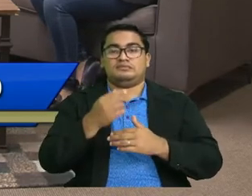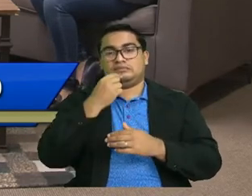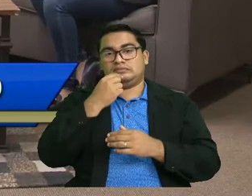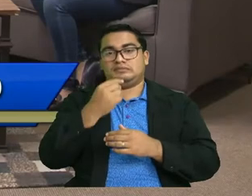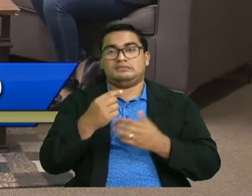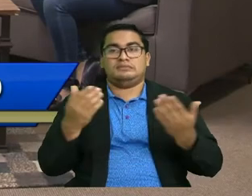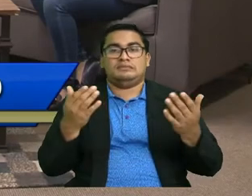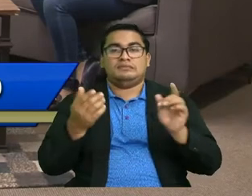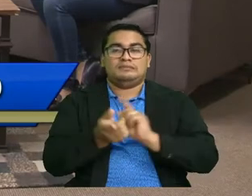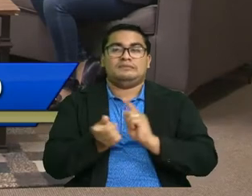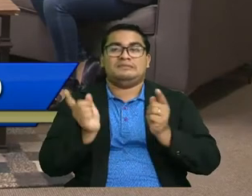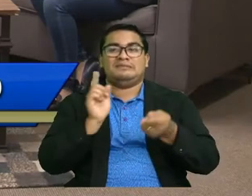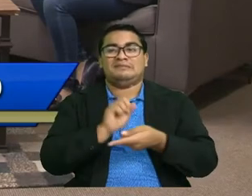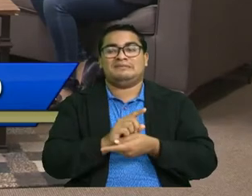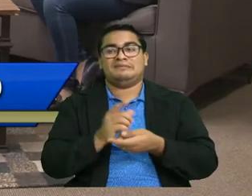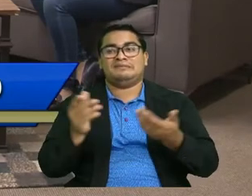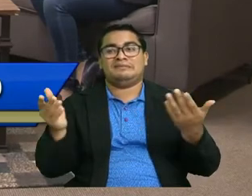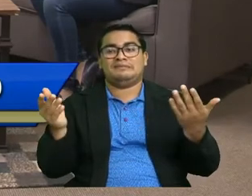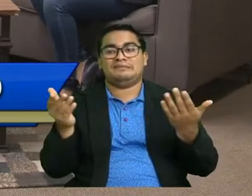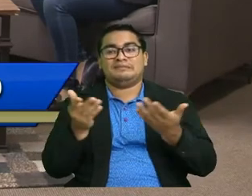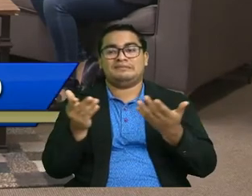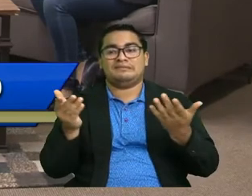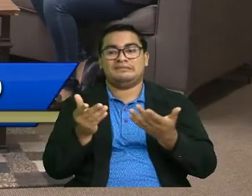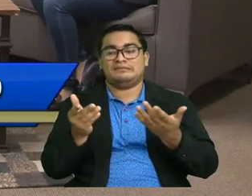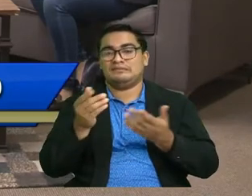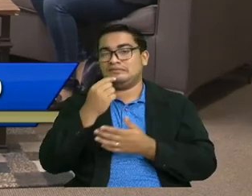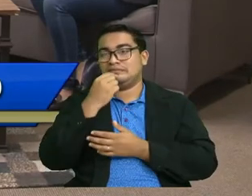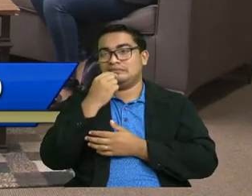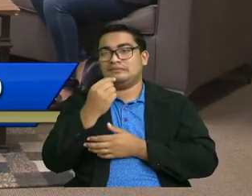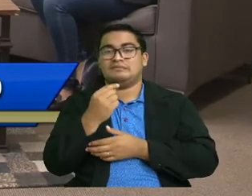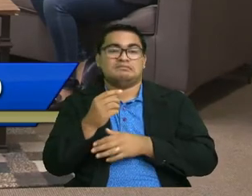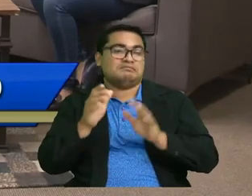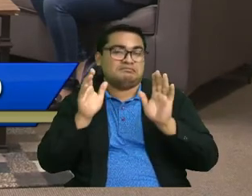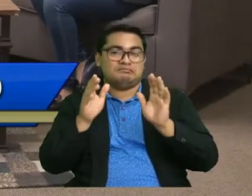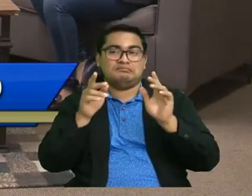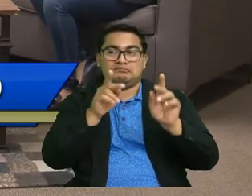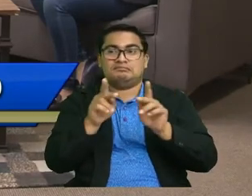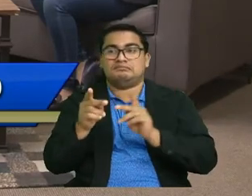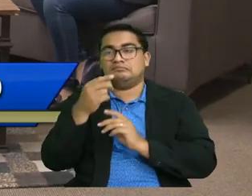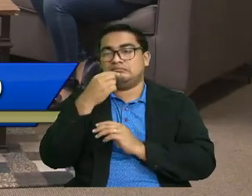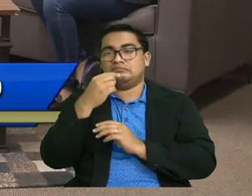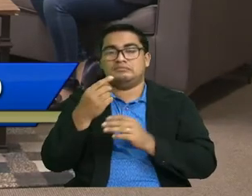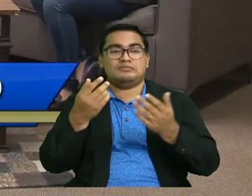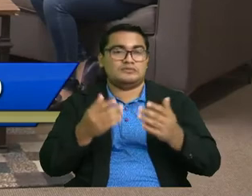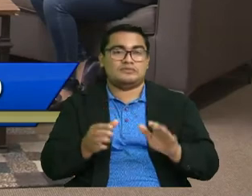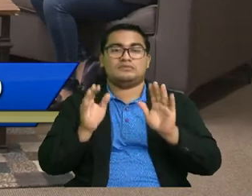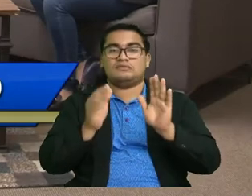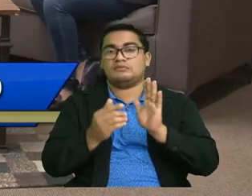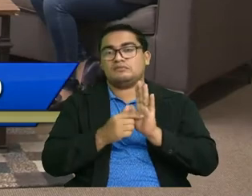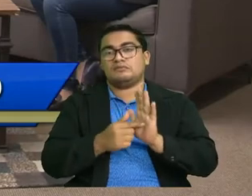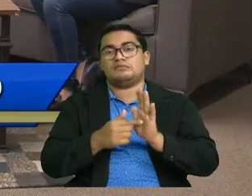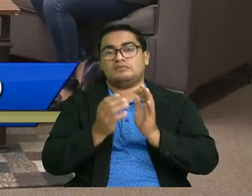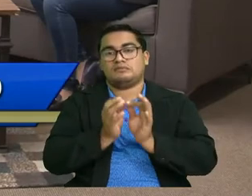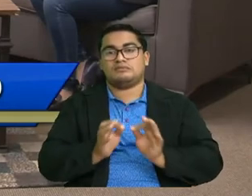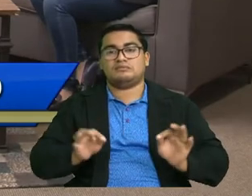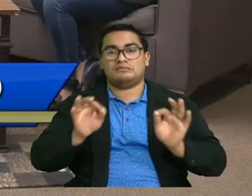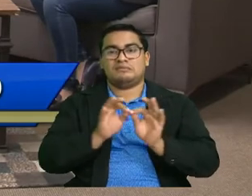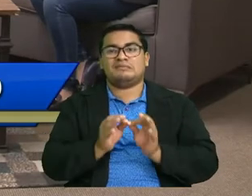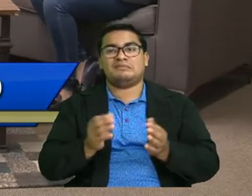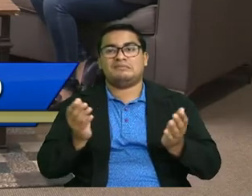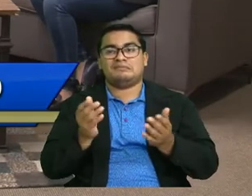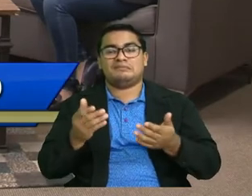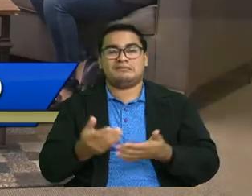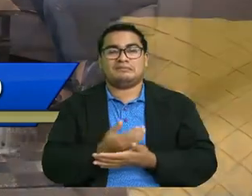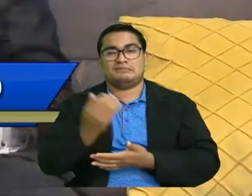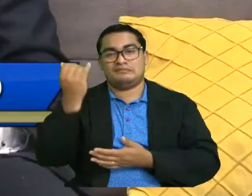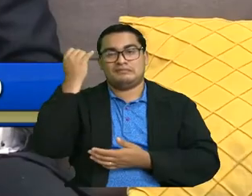reconfiguración, transformación, reorientación, a como le querramos llamar, que siempre algo que también tiene que ver, vincularse con la